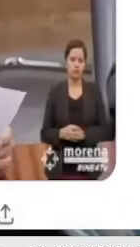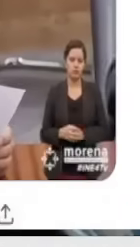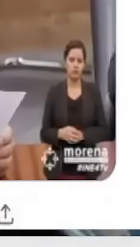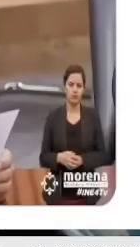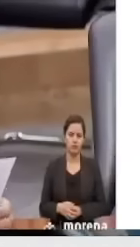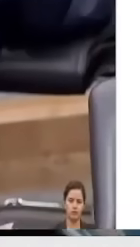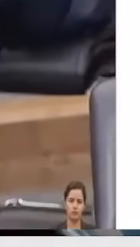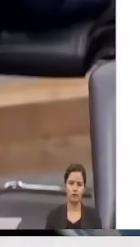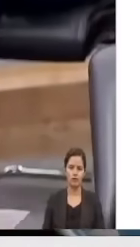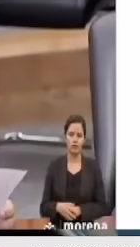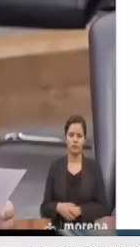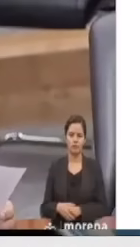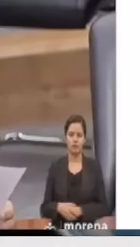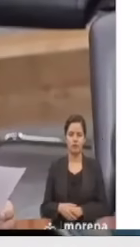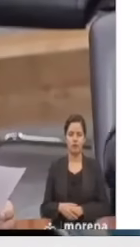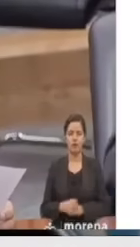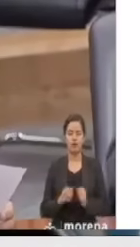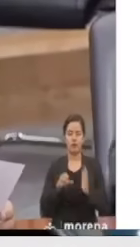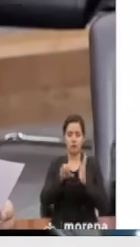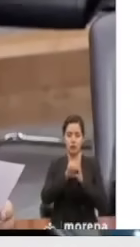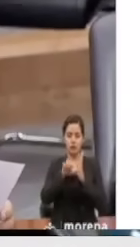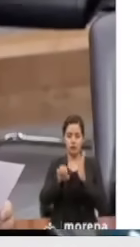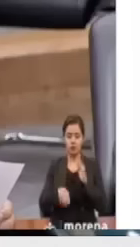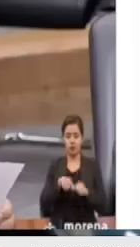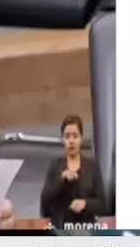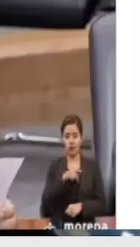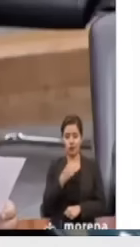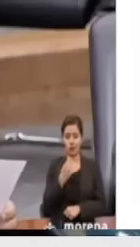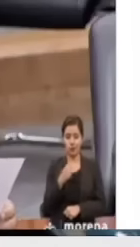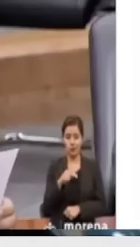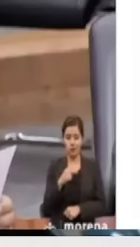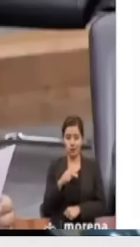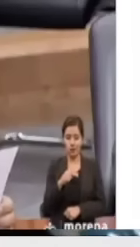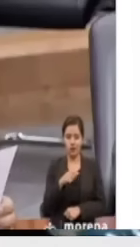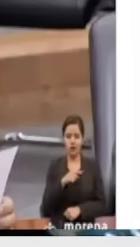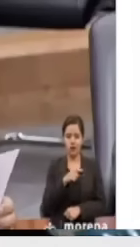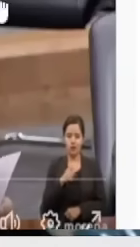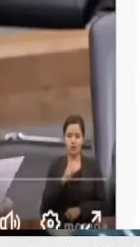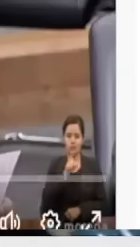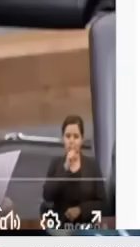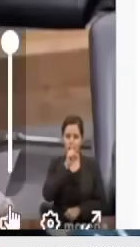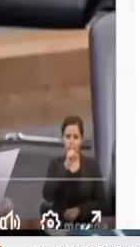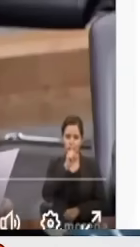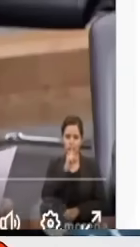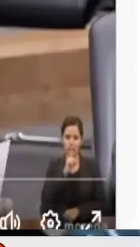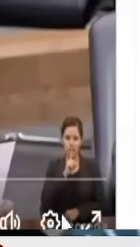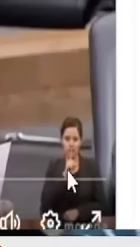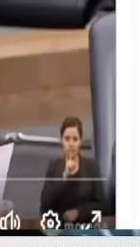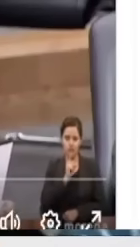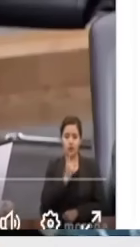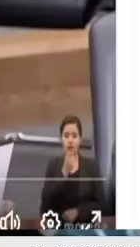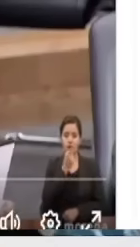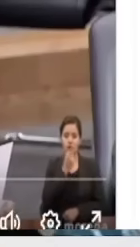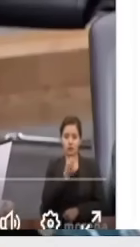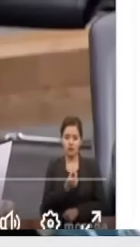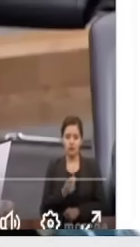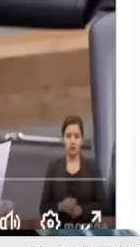Desde la denominación, estos partidos políticos mienten flagrantemente, dicen que